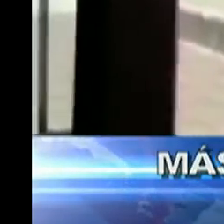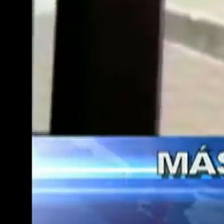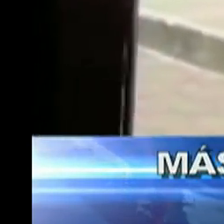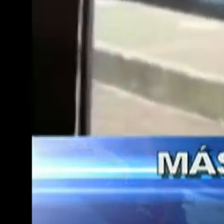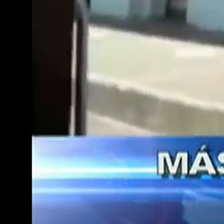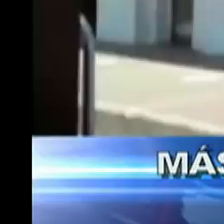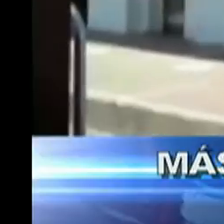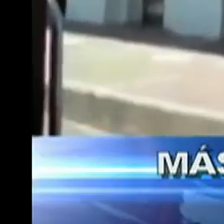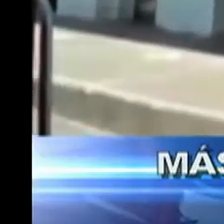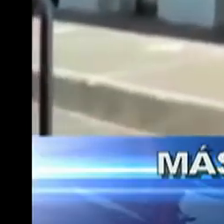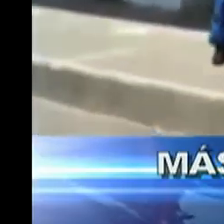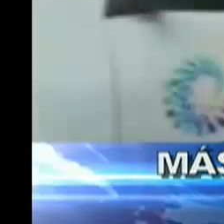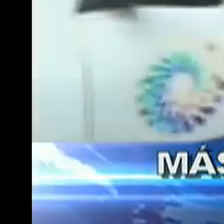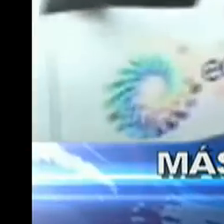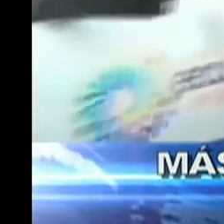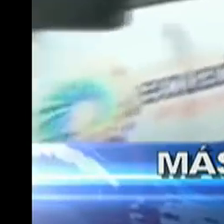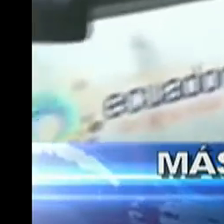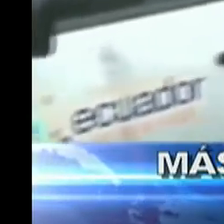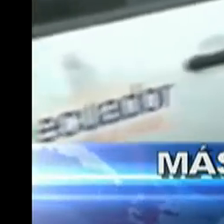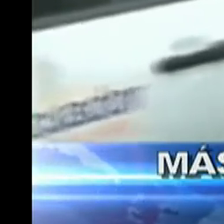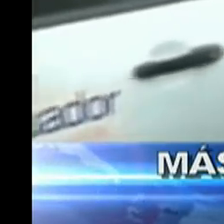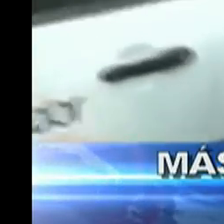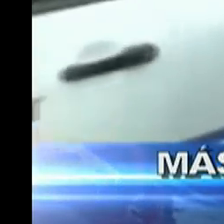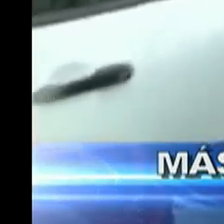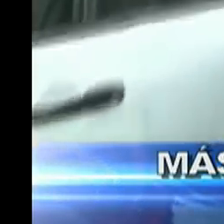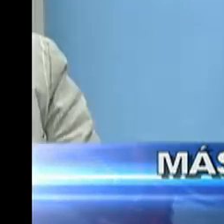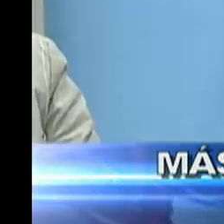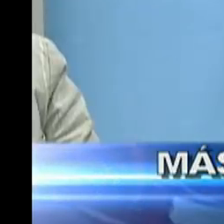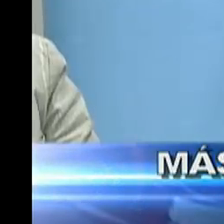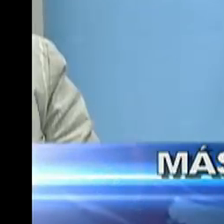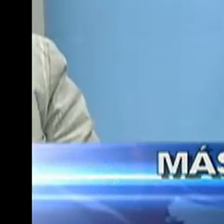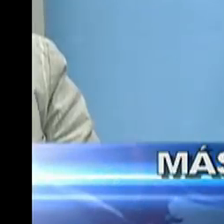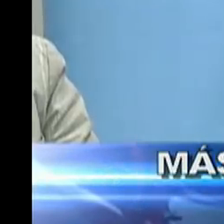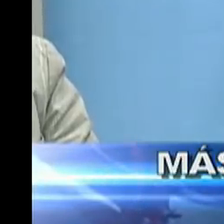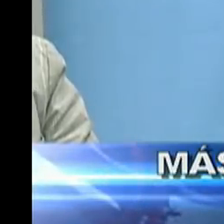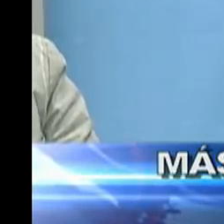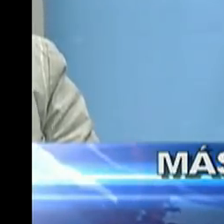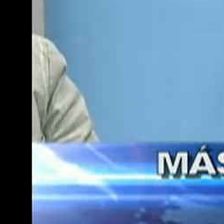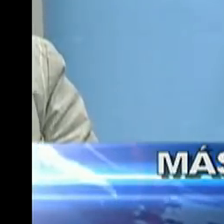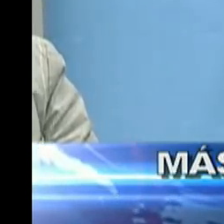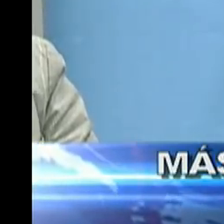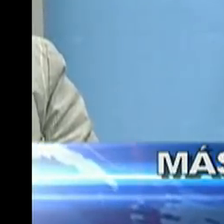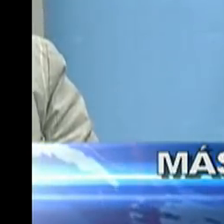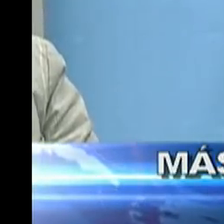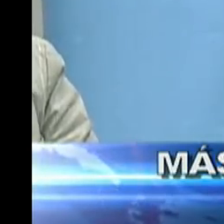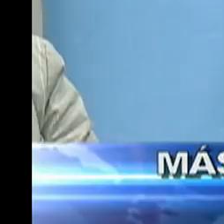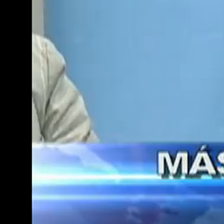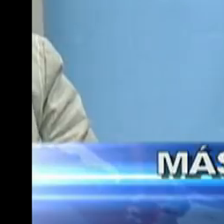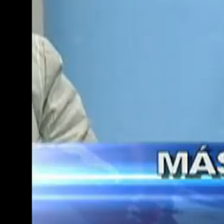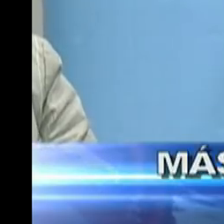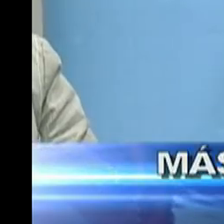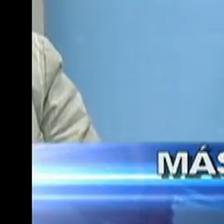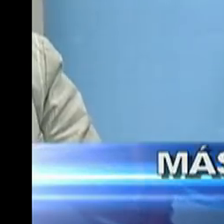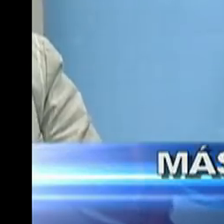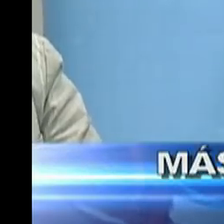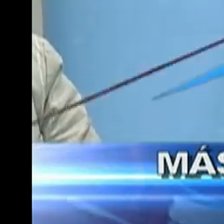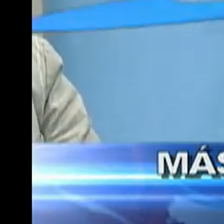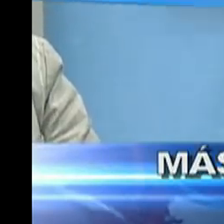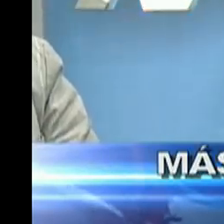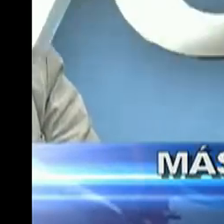de 256 sumarios a maestros acusados de abuso.